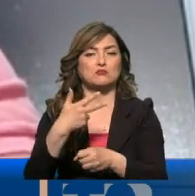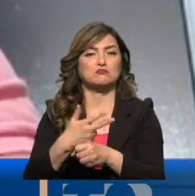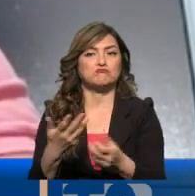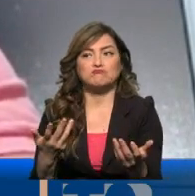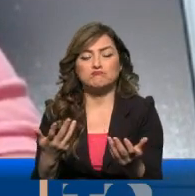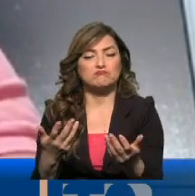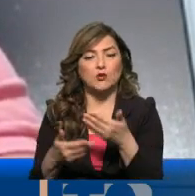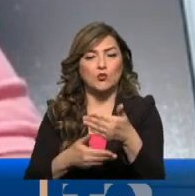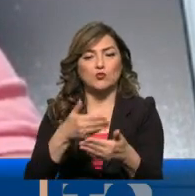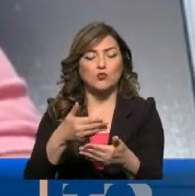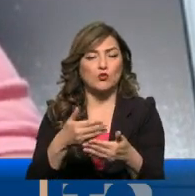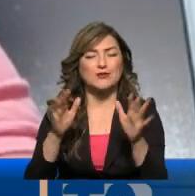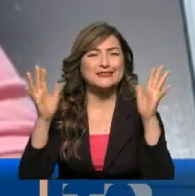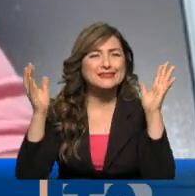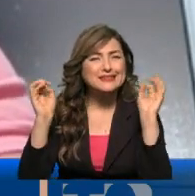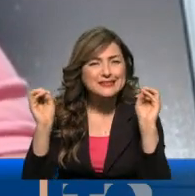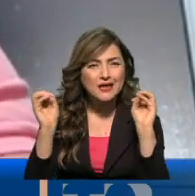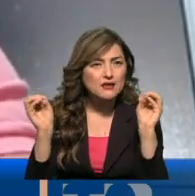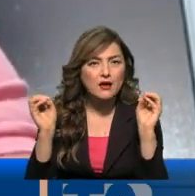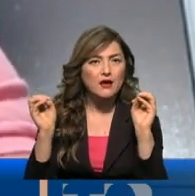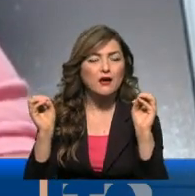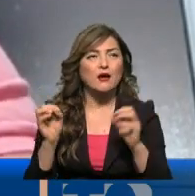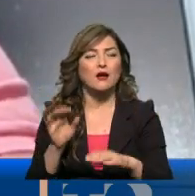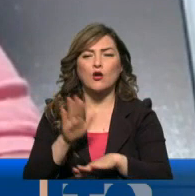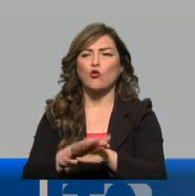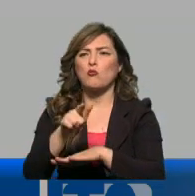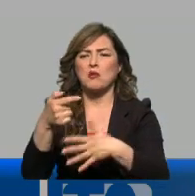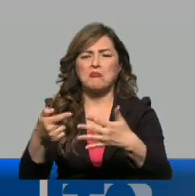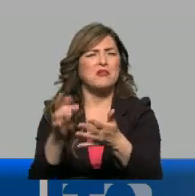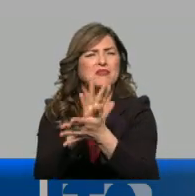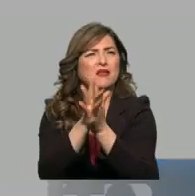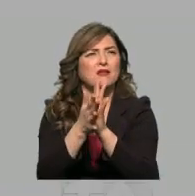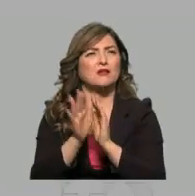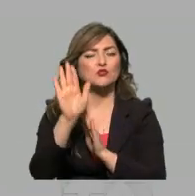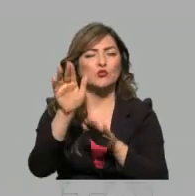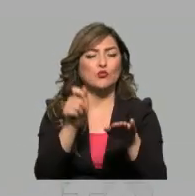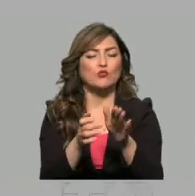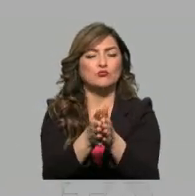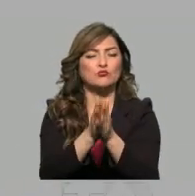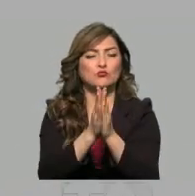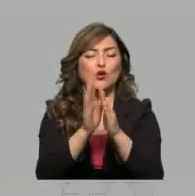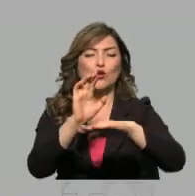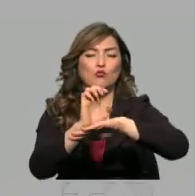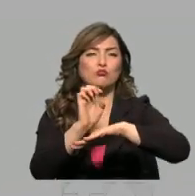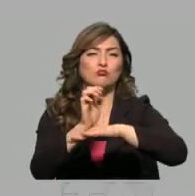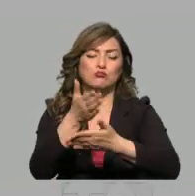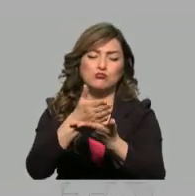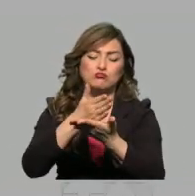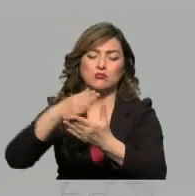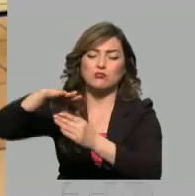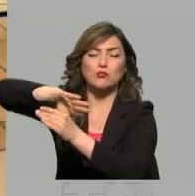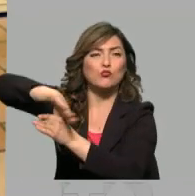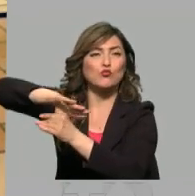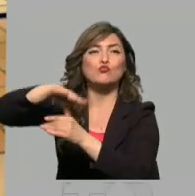ningún procedimiento de guatemala ningún cargo en guatemala la defensa solicitó que ecuador realice una mediación diplomática